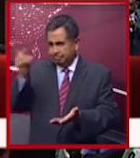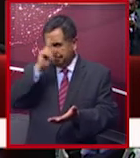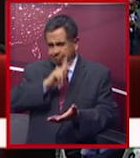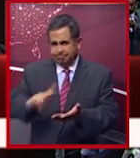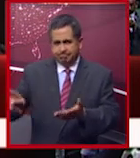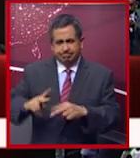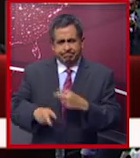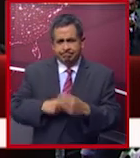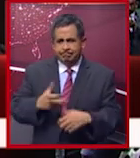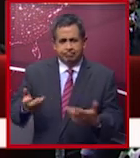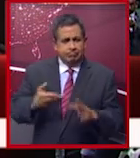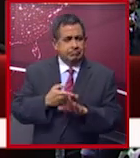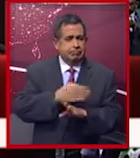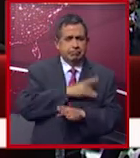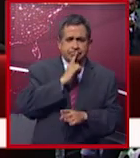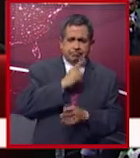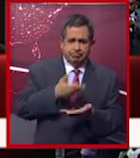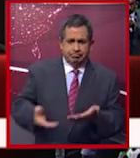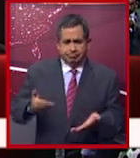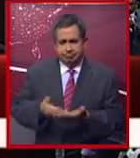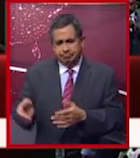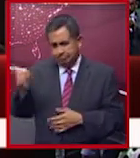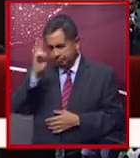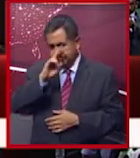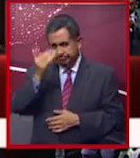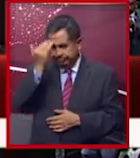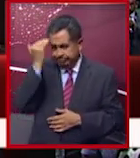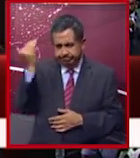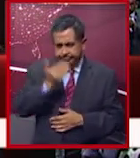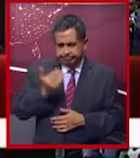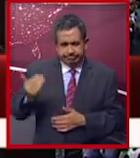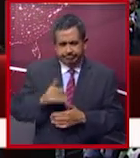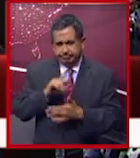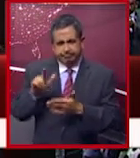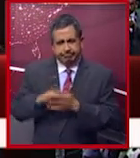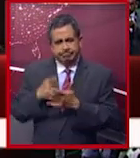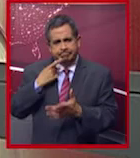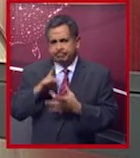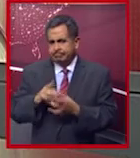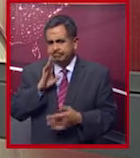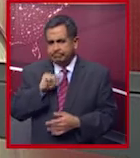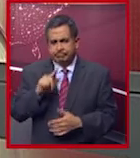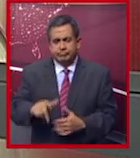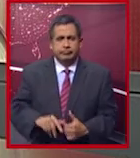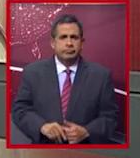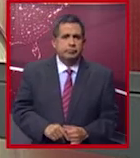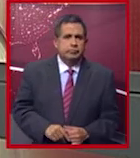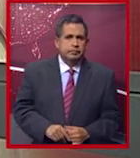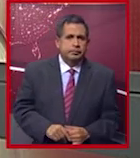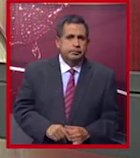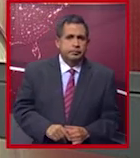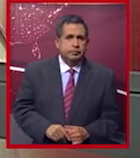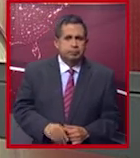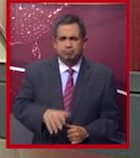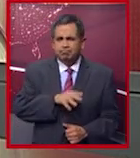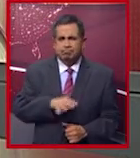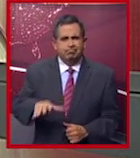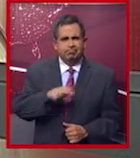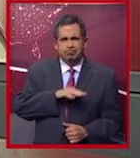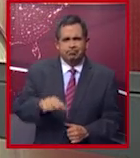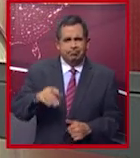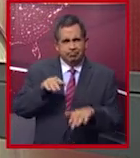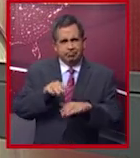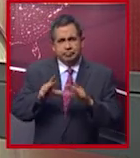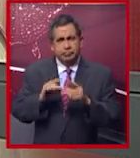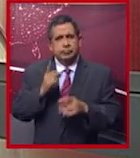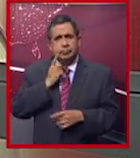va a tomar autorizando esta atrocidad legal y política. Al expresar su rechazo al proyecto de